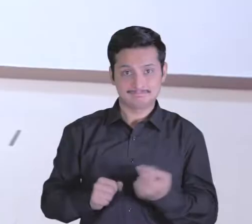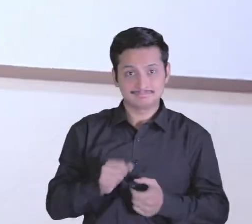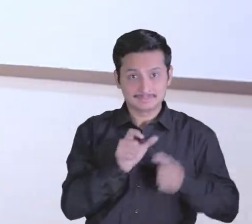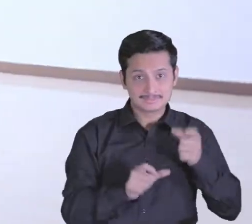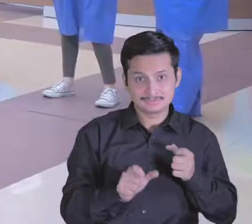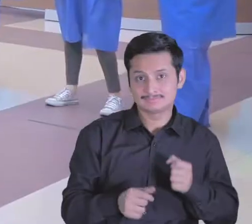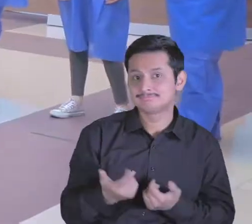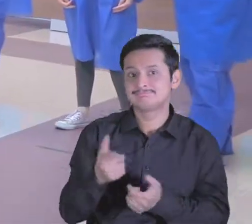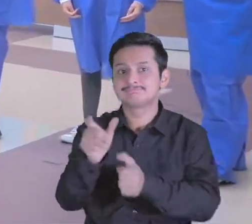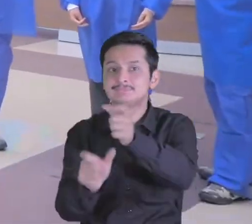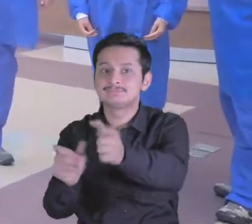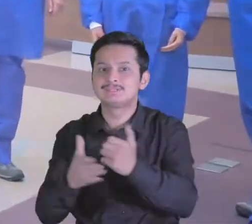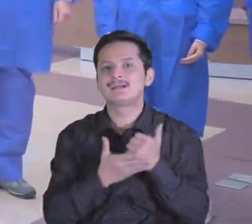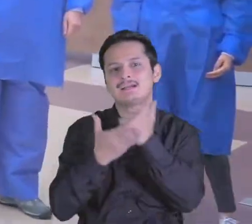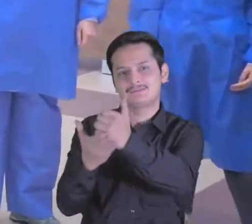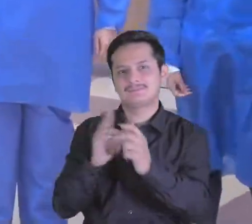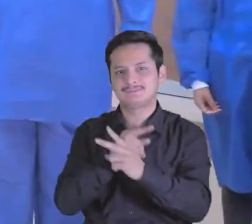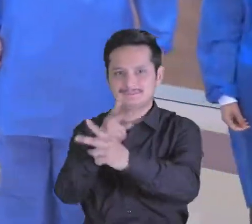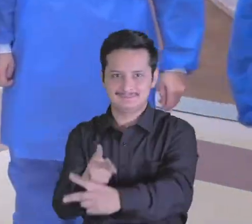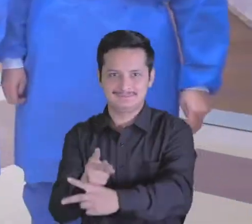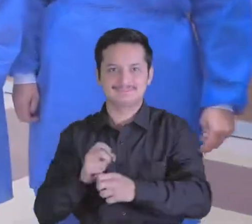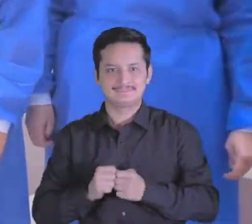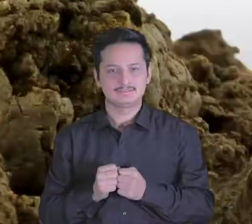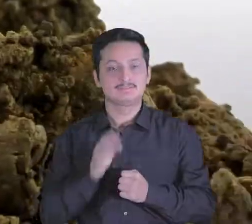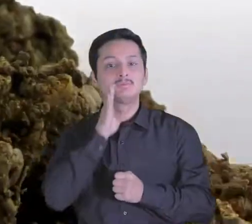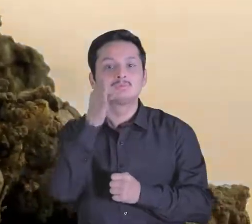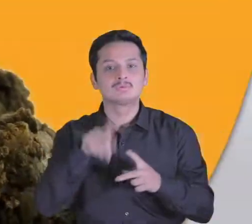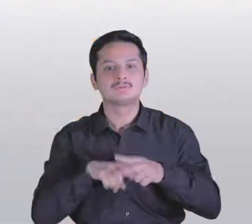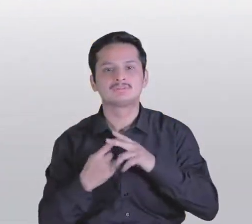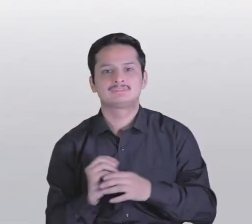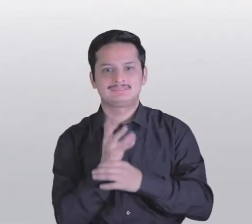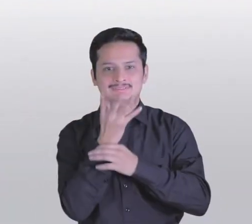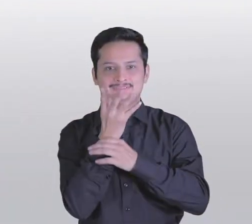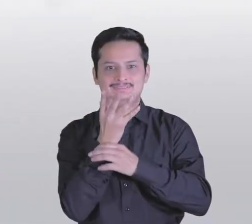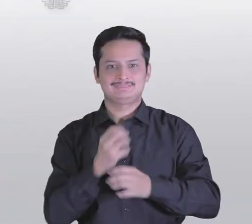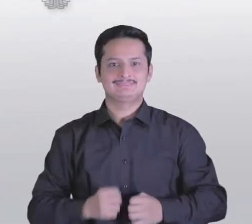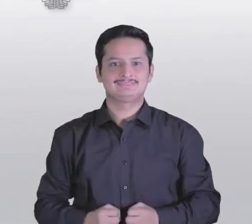importante. Somos humanos que cuidamos humanos. Sembramos futuro.